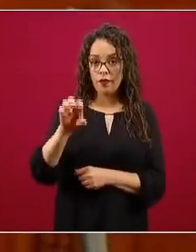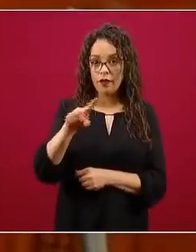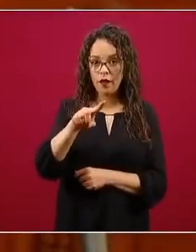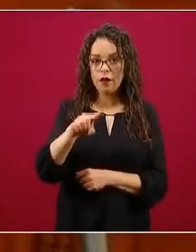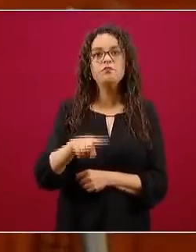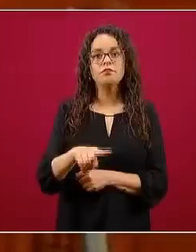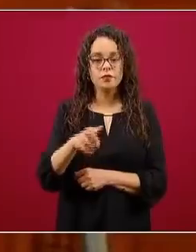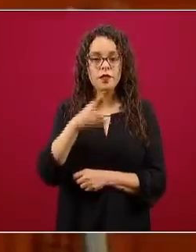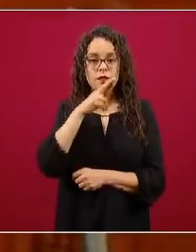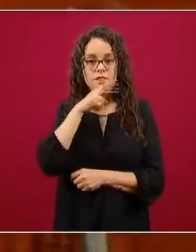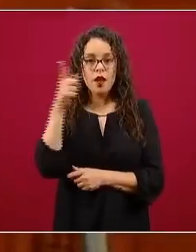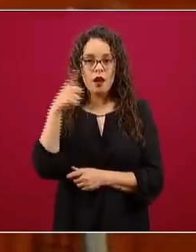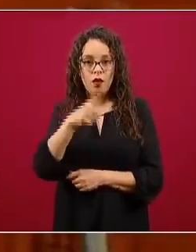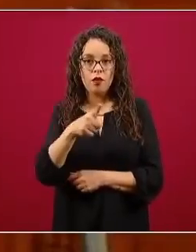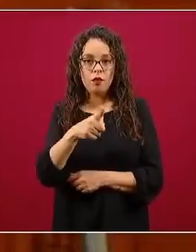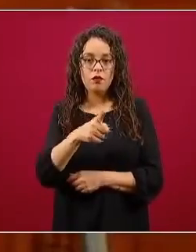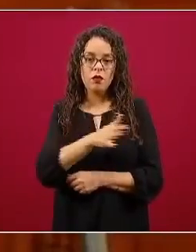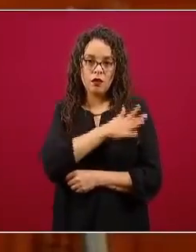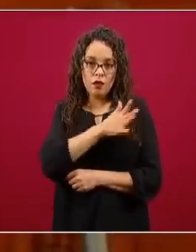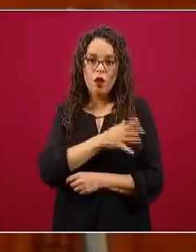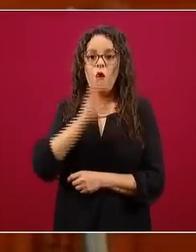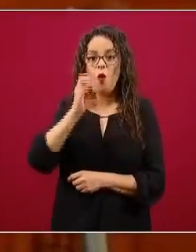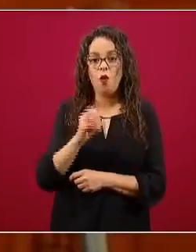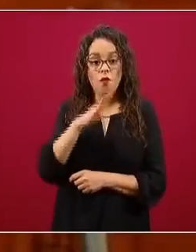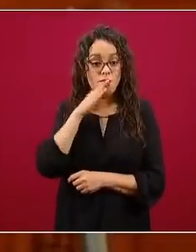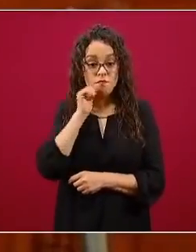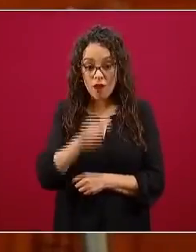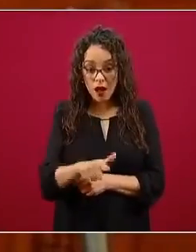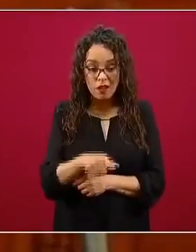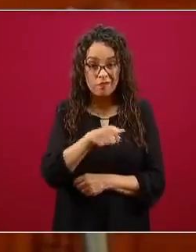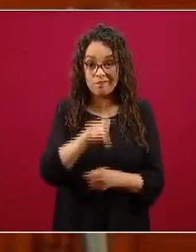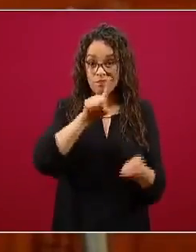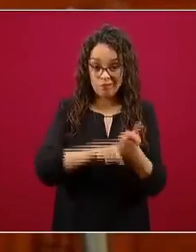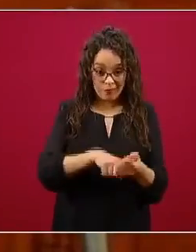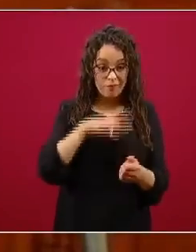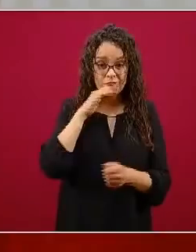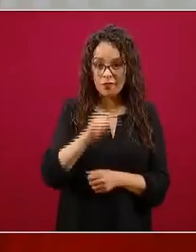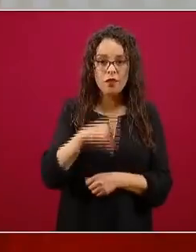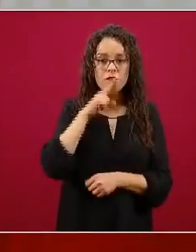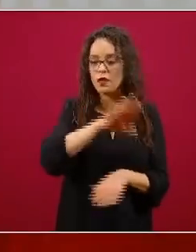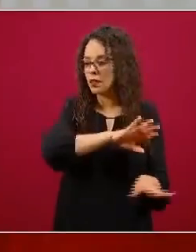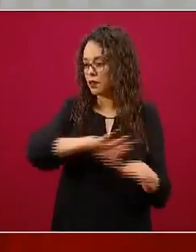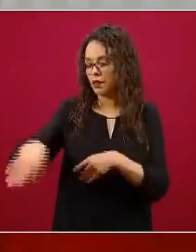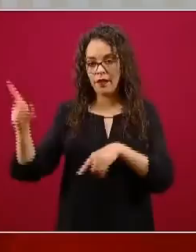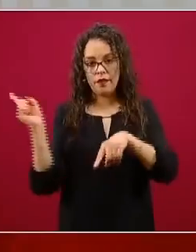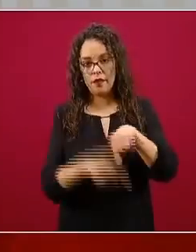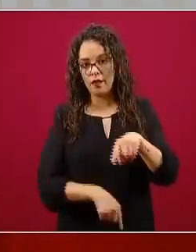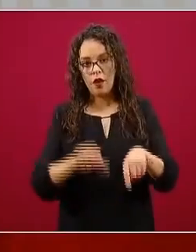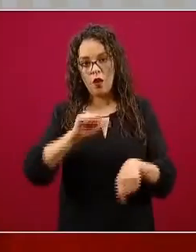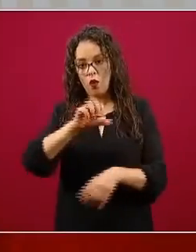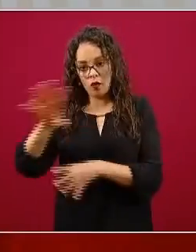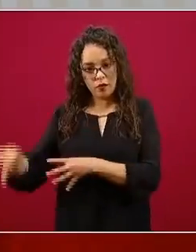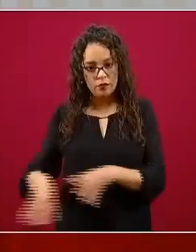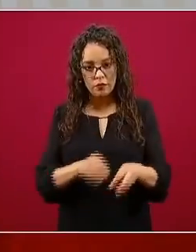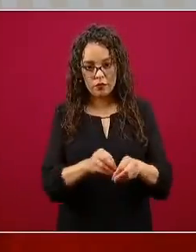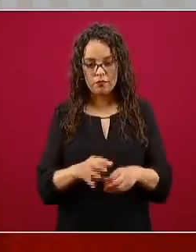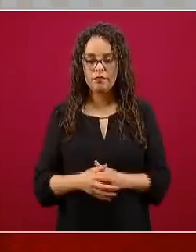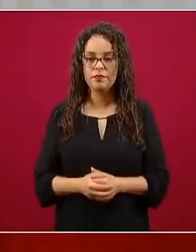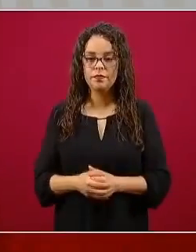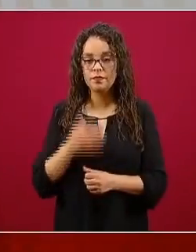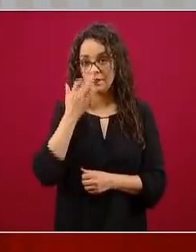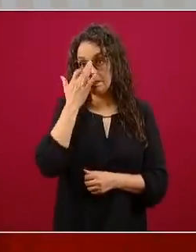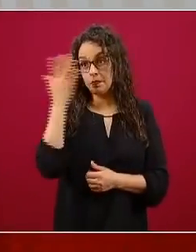calidad más aceptable. Cuando esto pasa, lo sustituimos. No hemos tenido que rescindir ninguno de